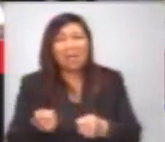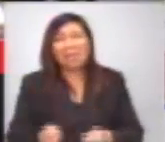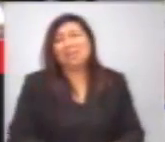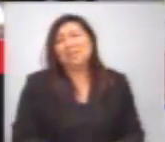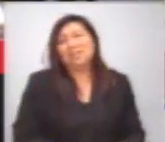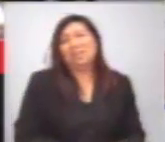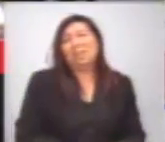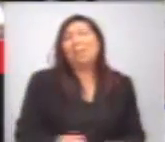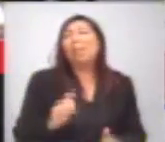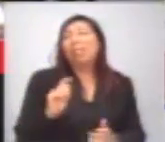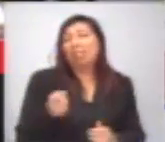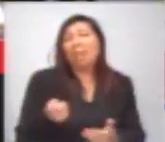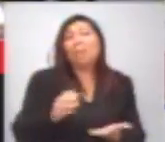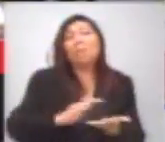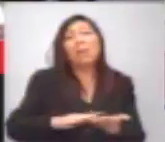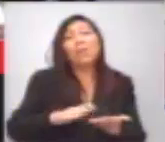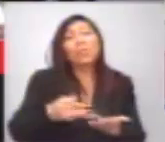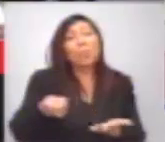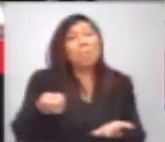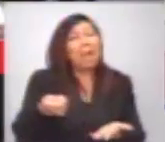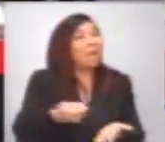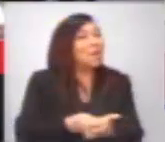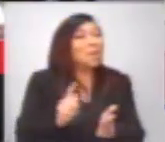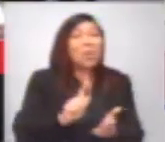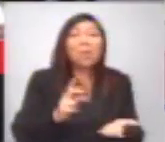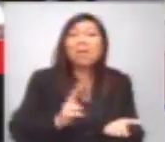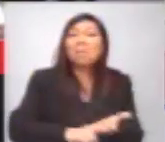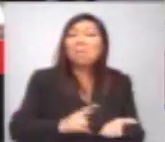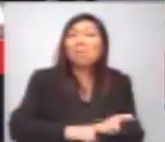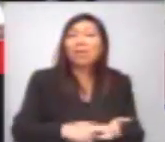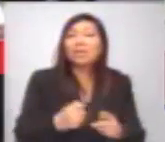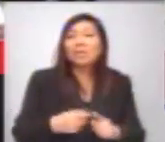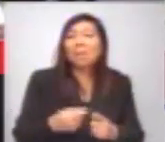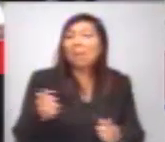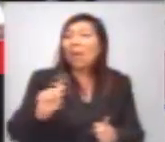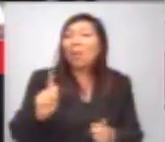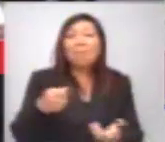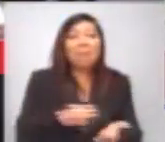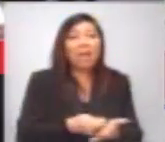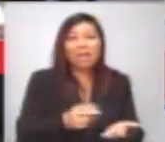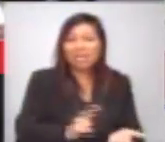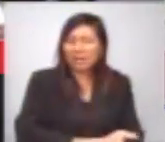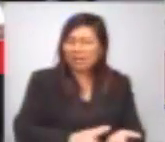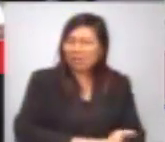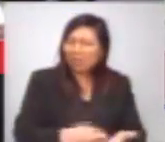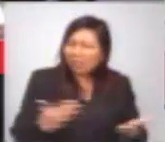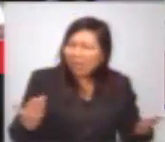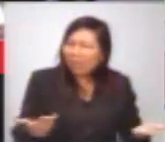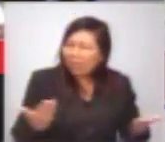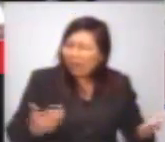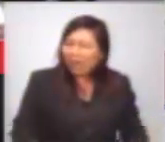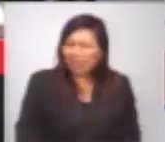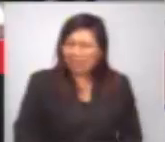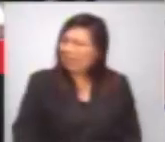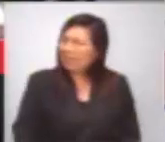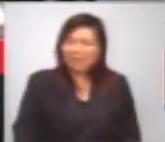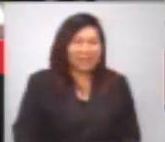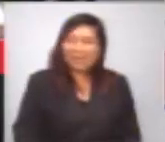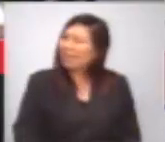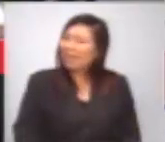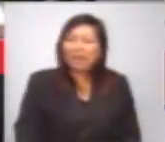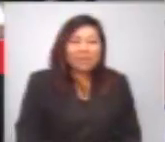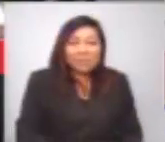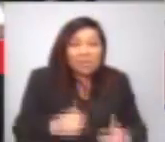Nosotros le perdonamos el impuesto. Nosotros le exoneramos el impuesto. ¿Dónde se ha visto, ministro? Eso es